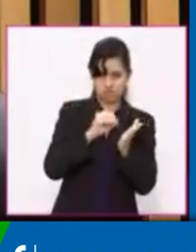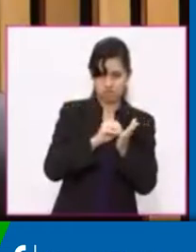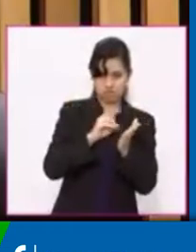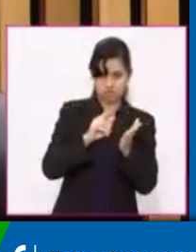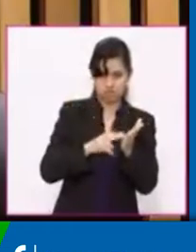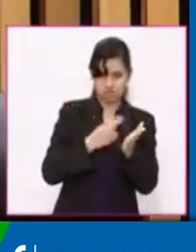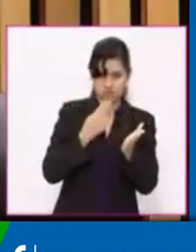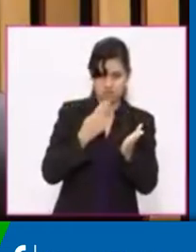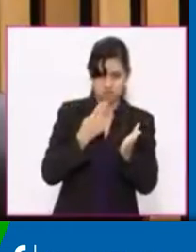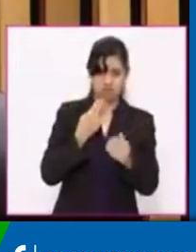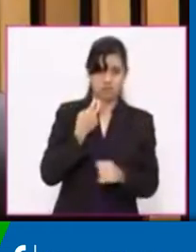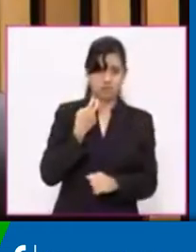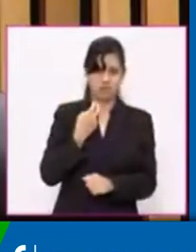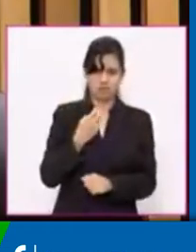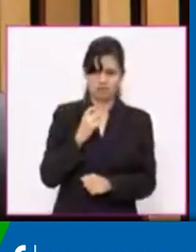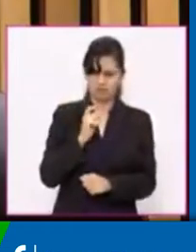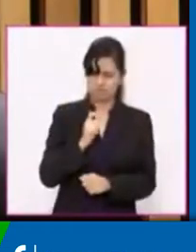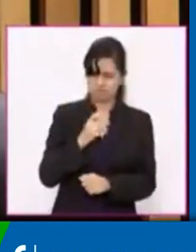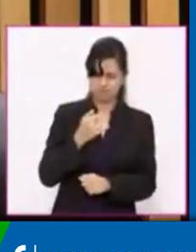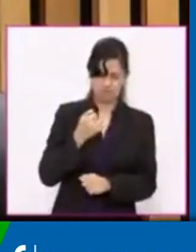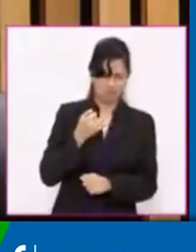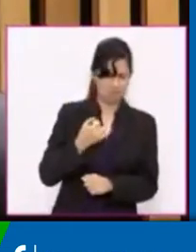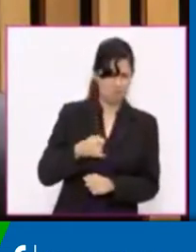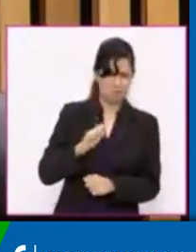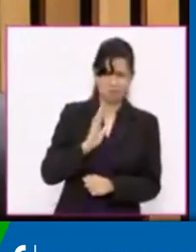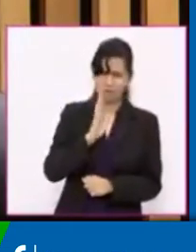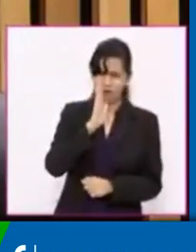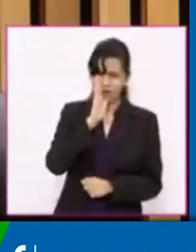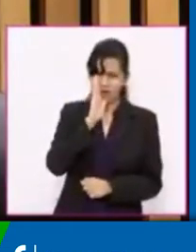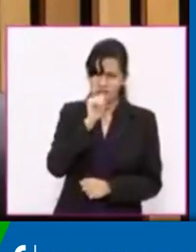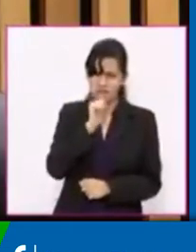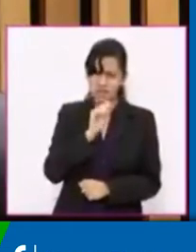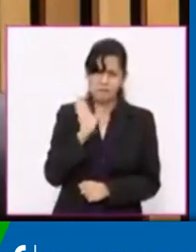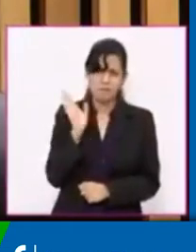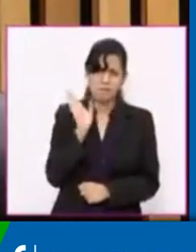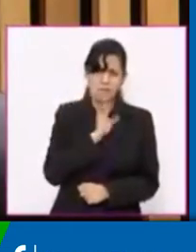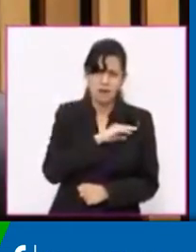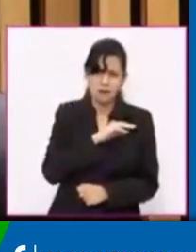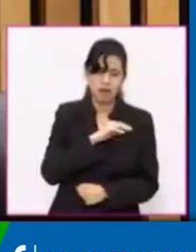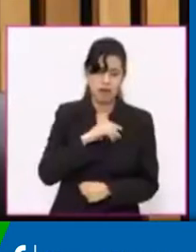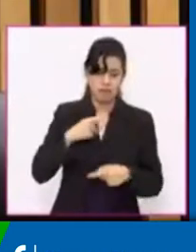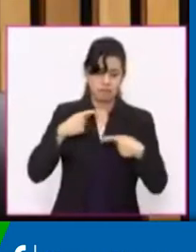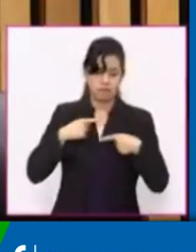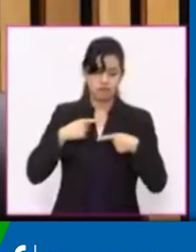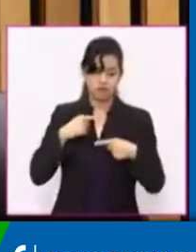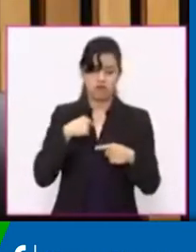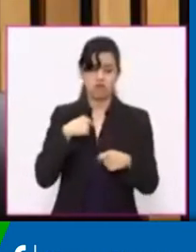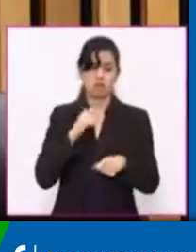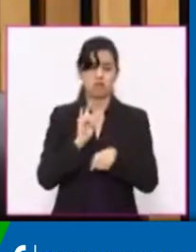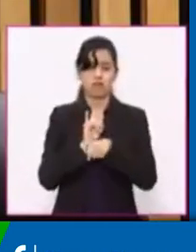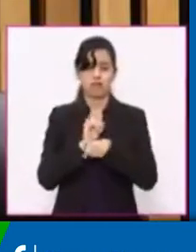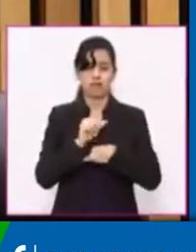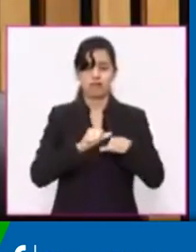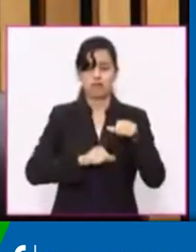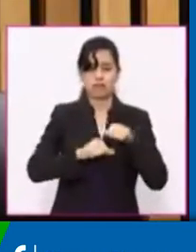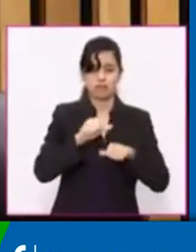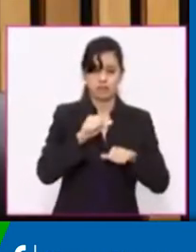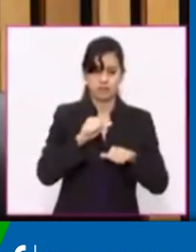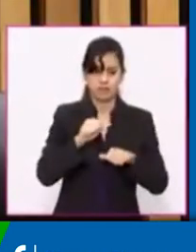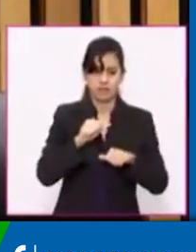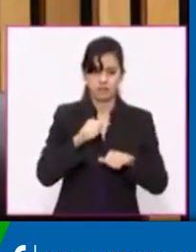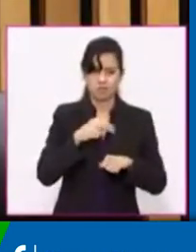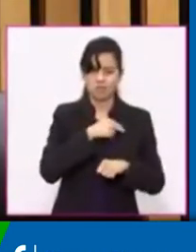una práctica abominable en la democracia, suplantar personas. Y nos dimos cuenta porque